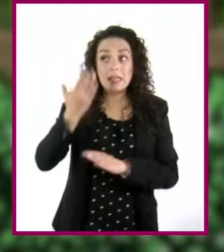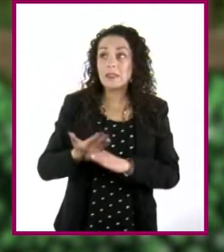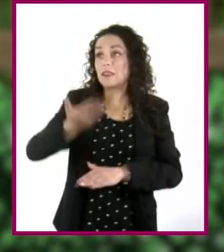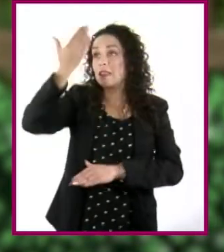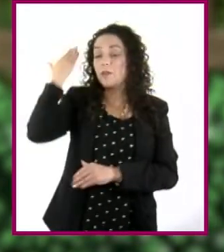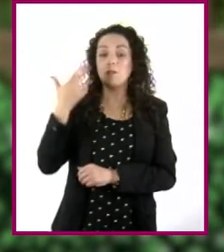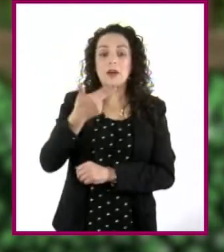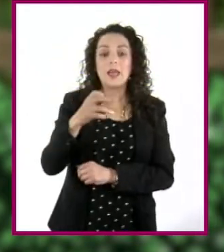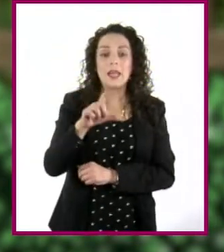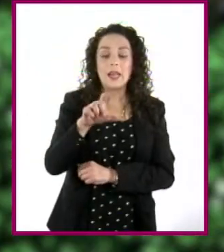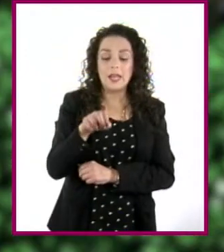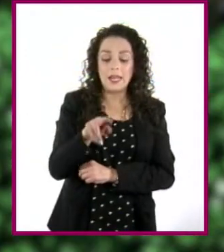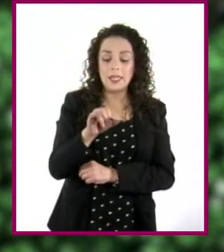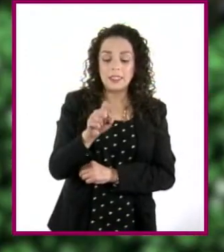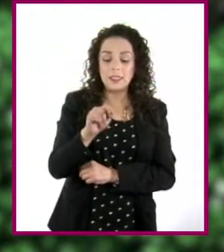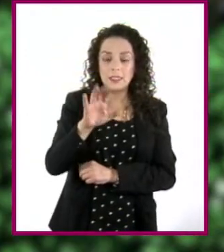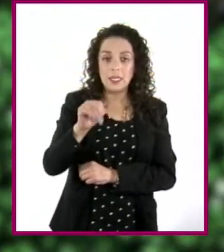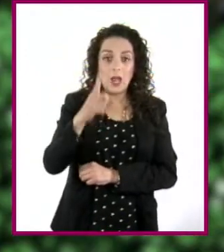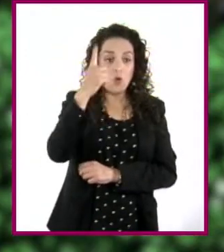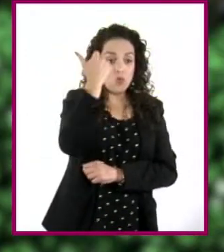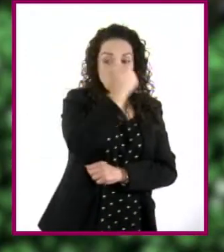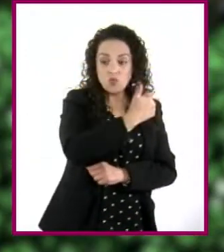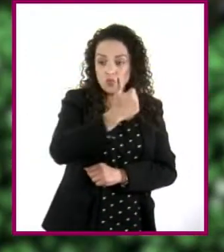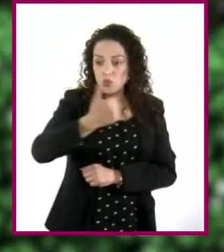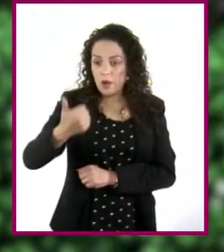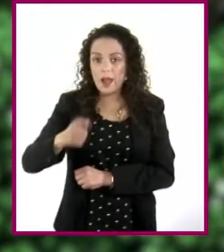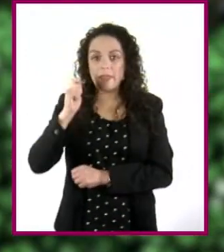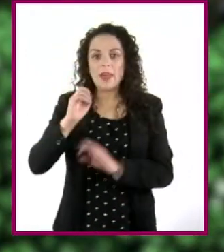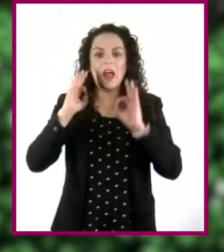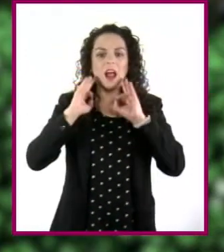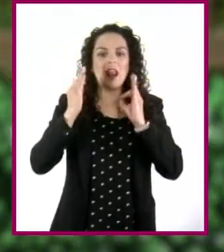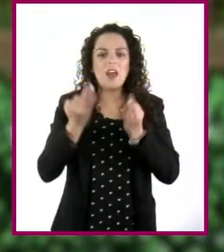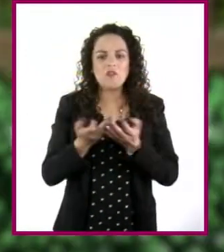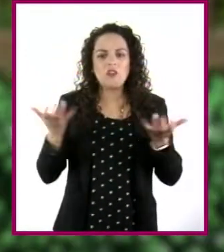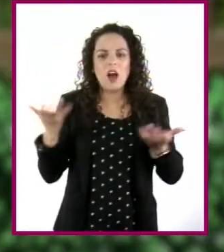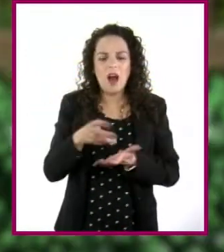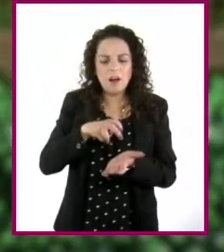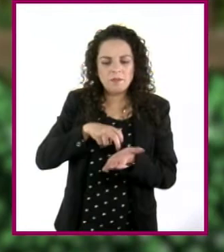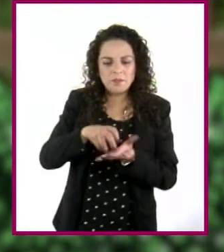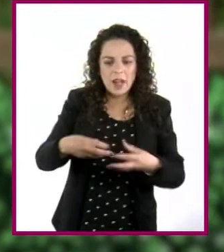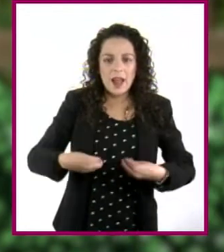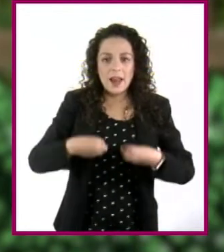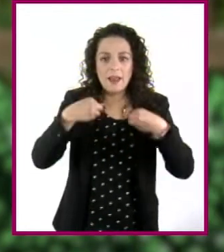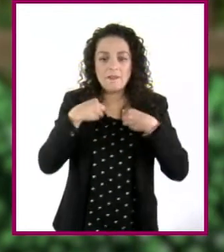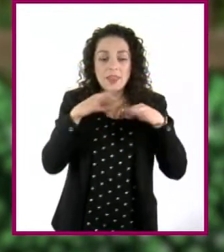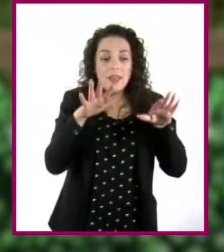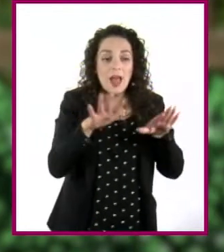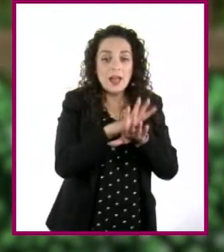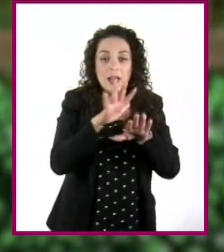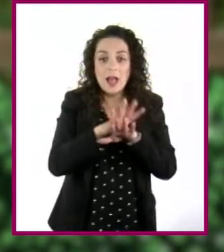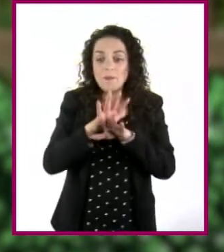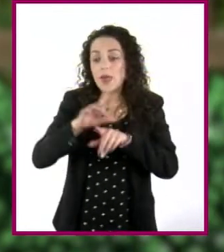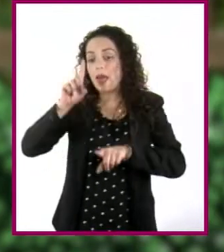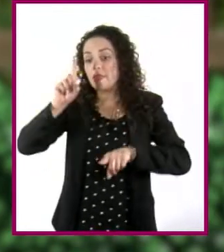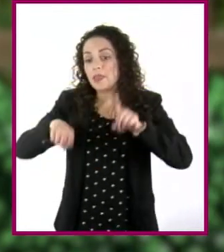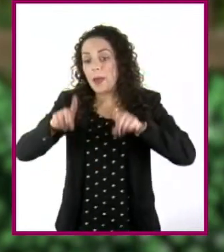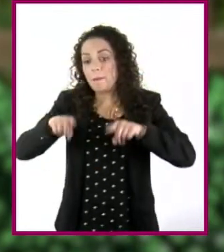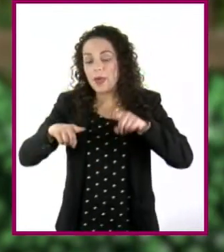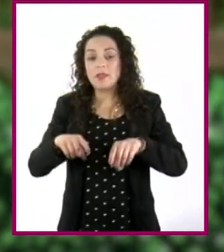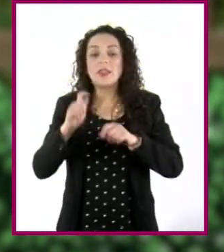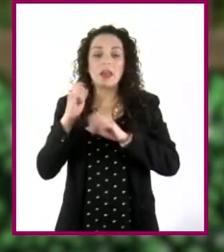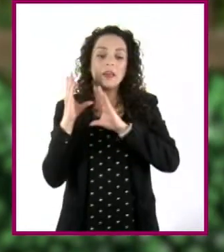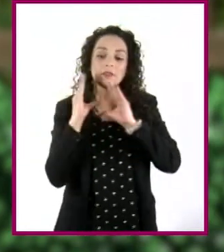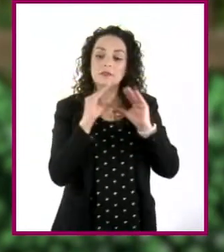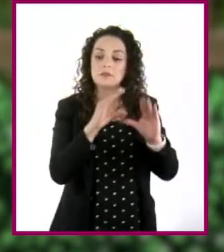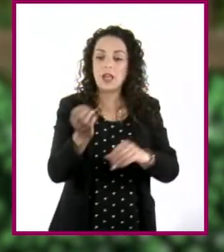En cada una de ellas, las maneras de conducirse en la vida cambian dependiendo de que interprete cada escuela como el bien supremo